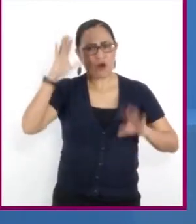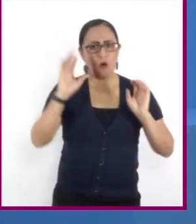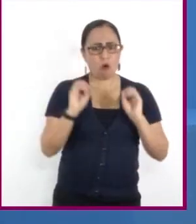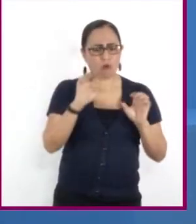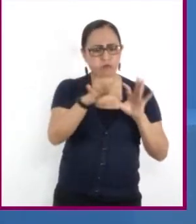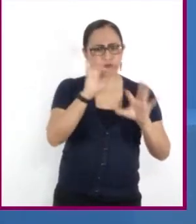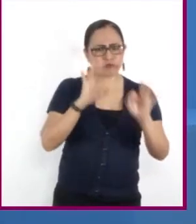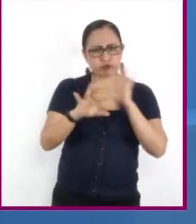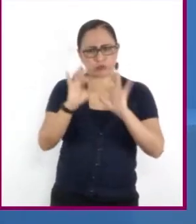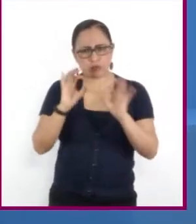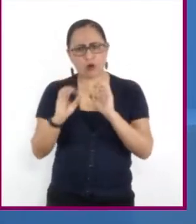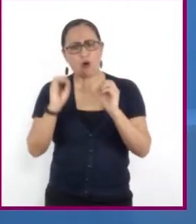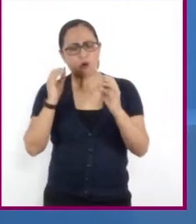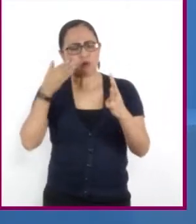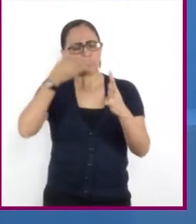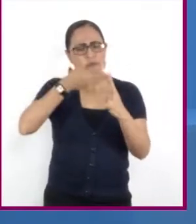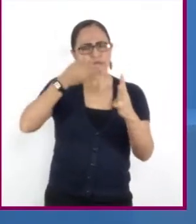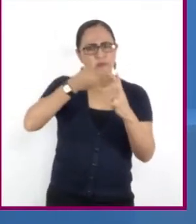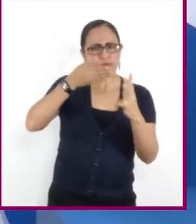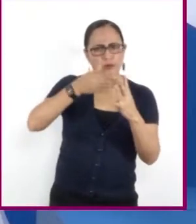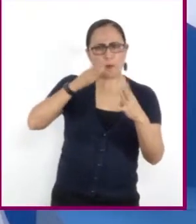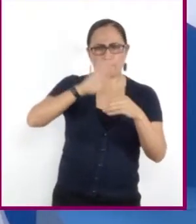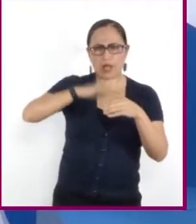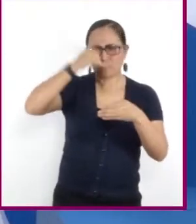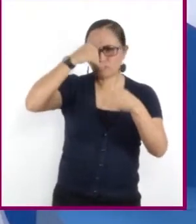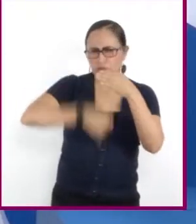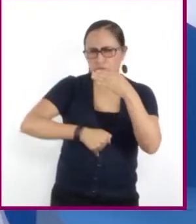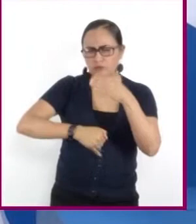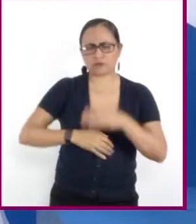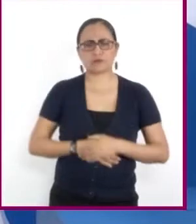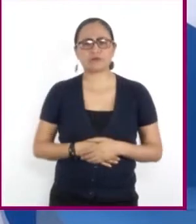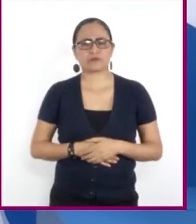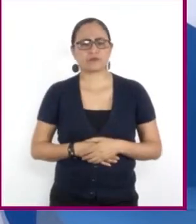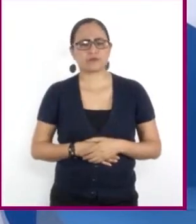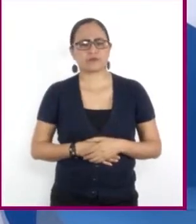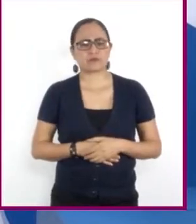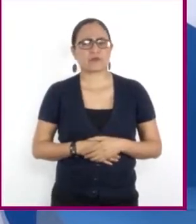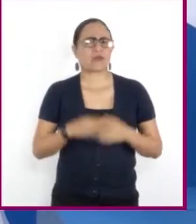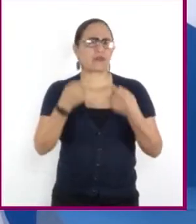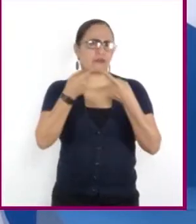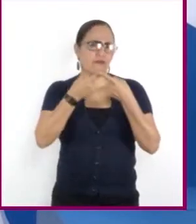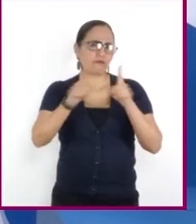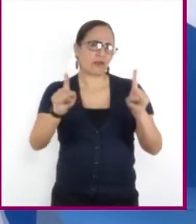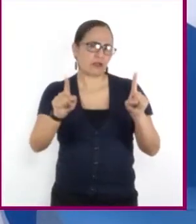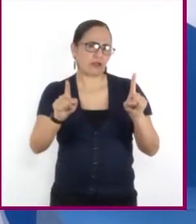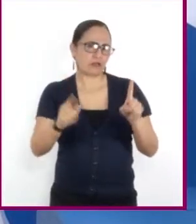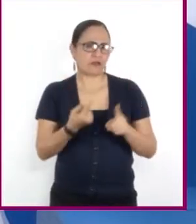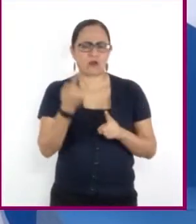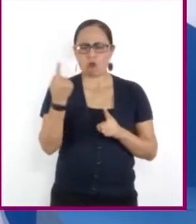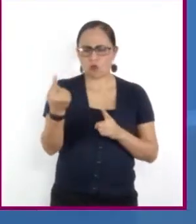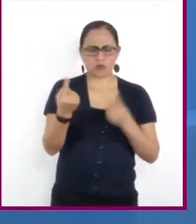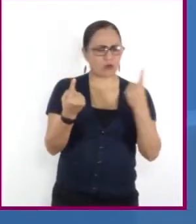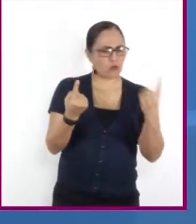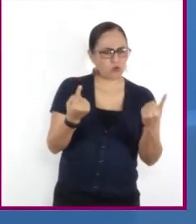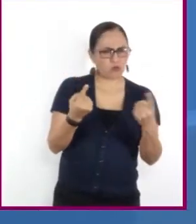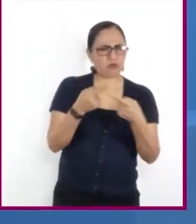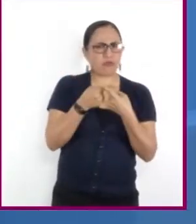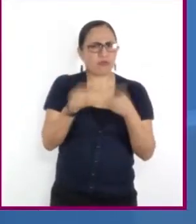en propiedades específicas o intensivas. ¿Y cuál es la diferencia entre una y otra,